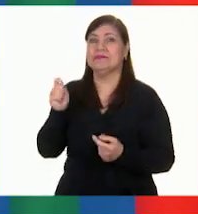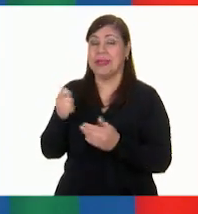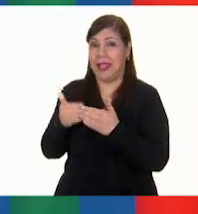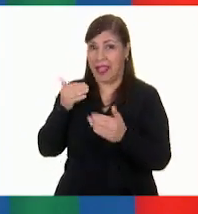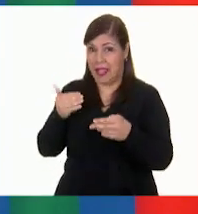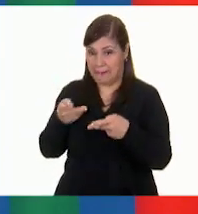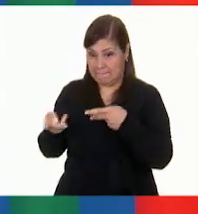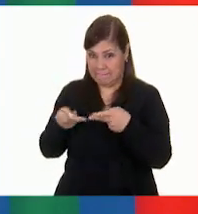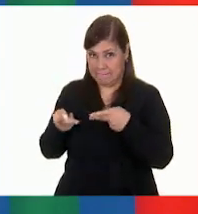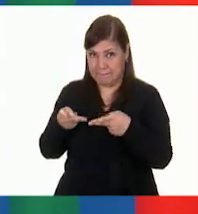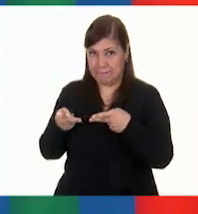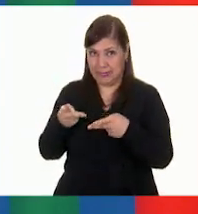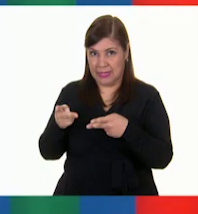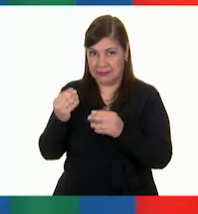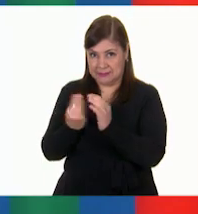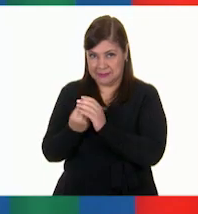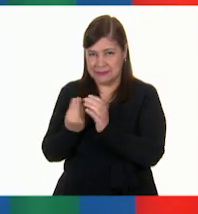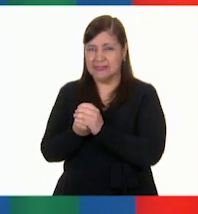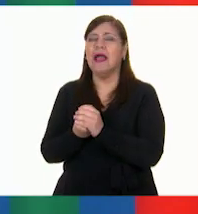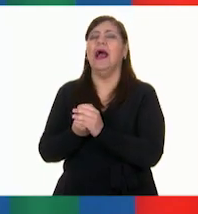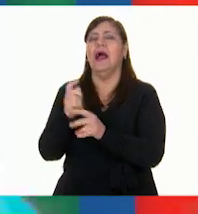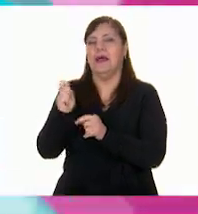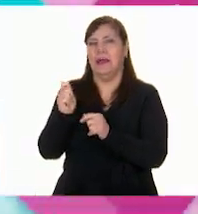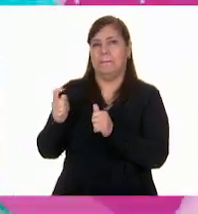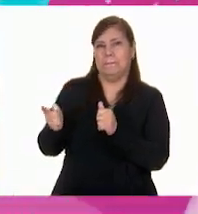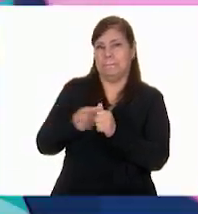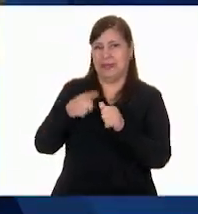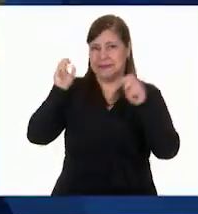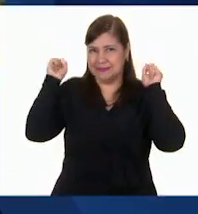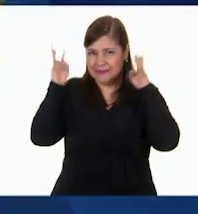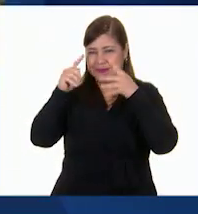preparada para esta sesión, vamos con Ajolisto, quien nos tiene un consejo.